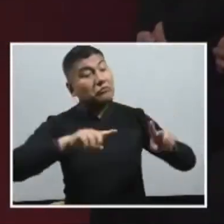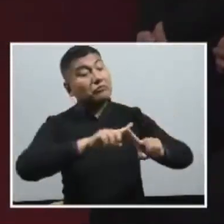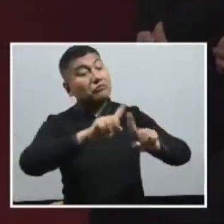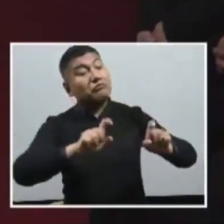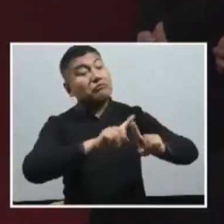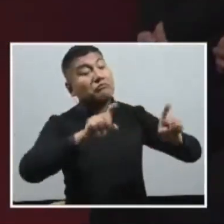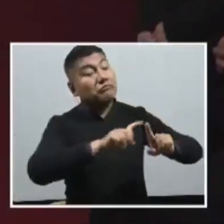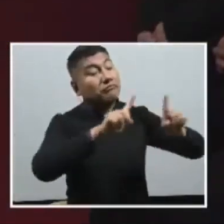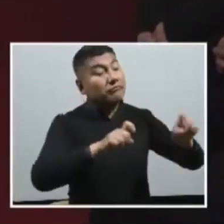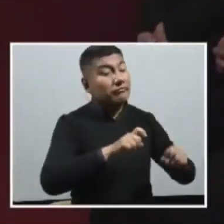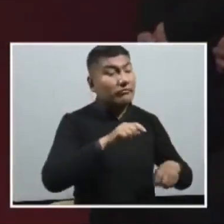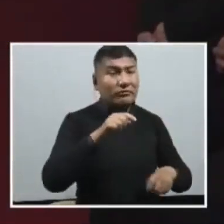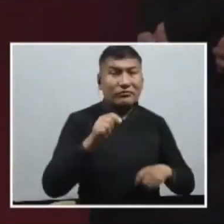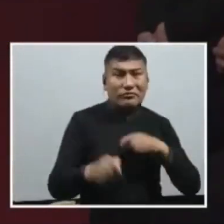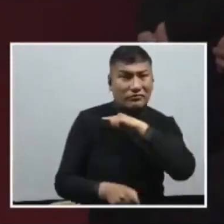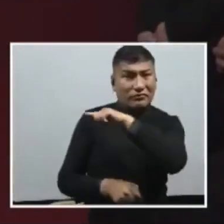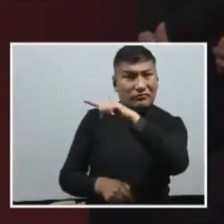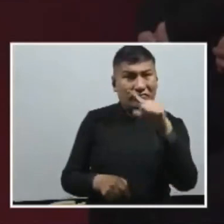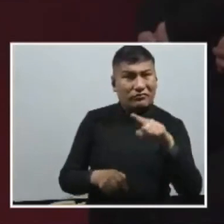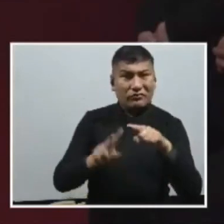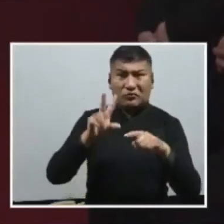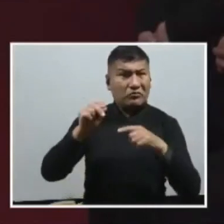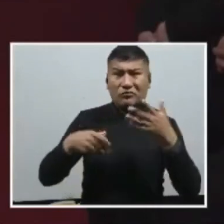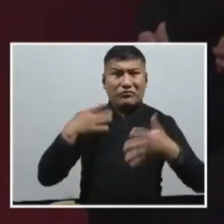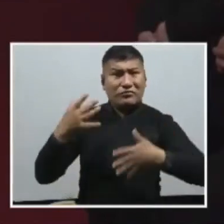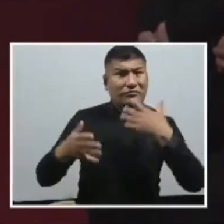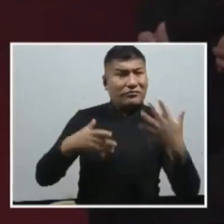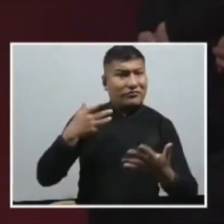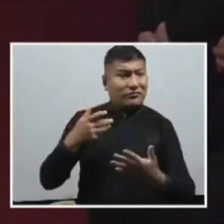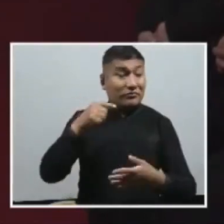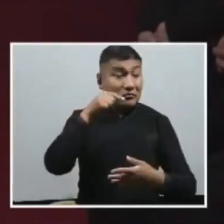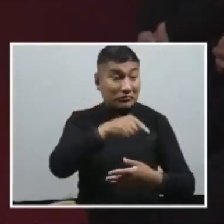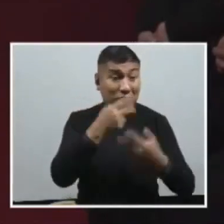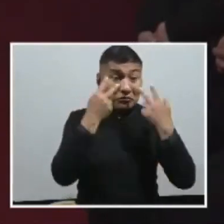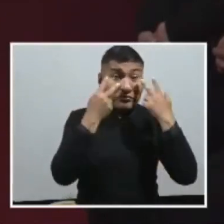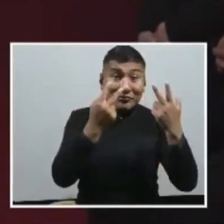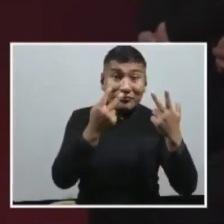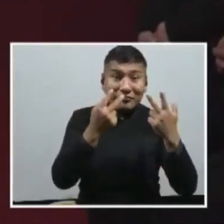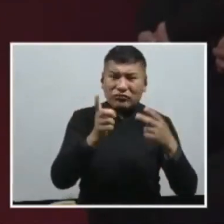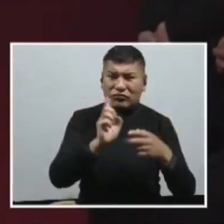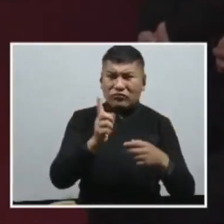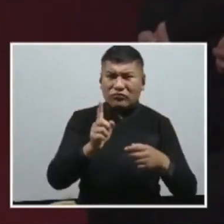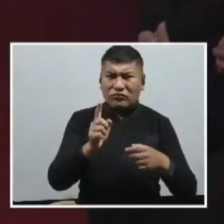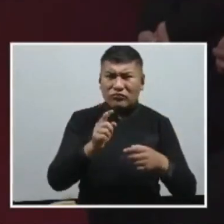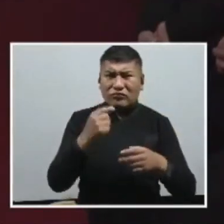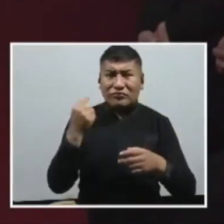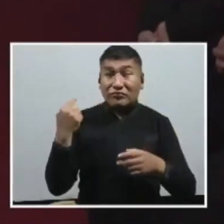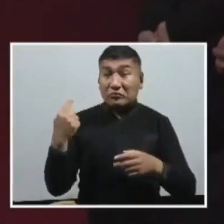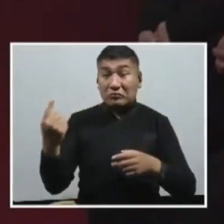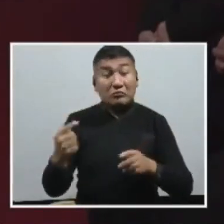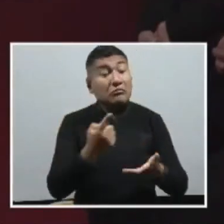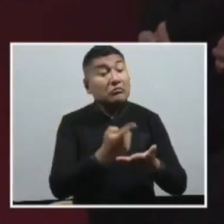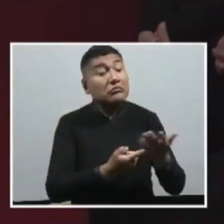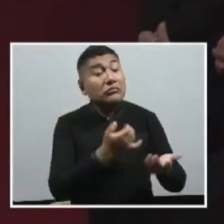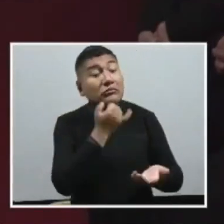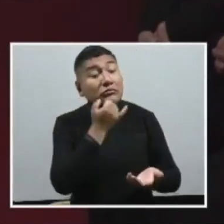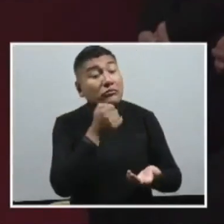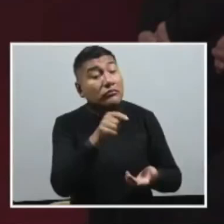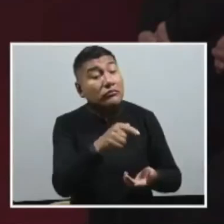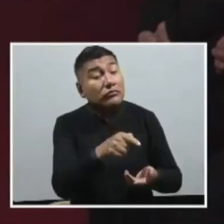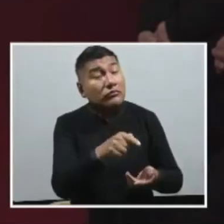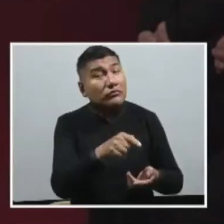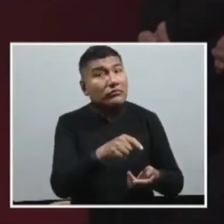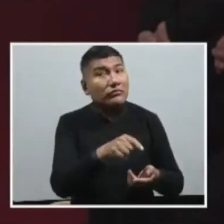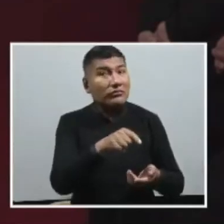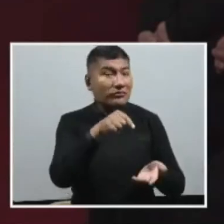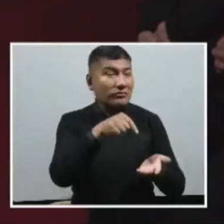No se alegran porque ya mira. Más bien lo interrogan, ¿qué ha pasado contigo? Y esto